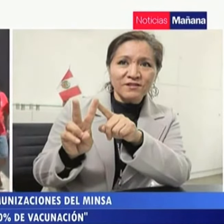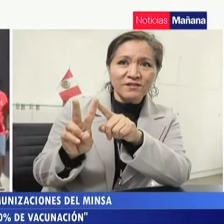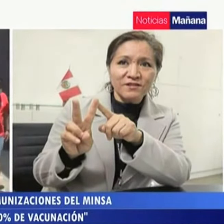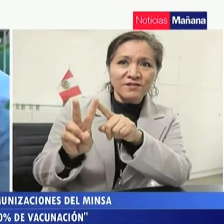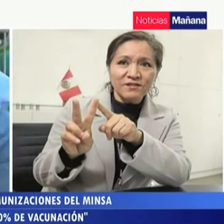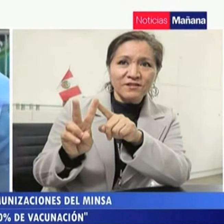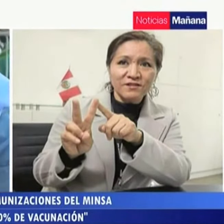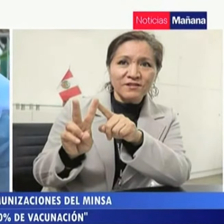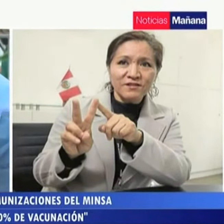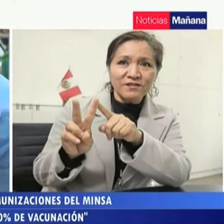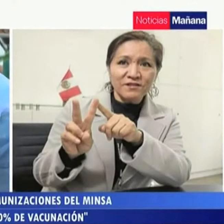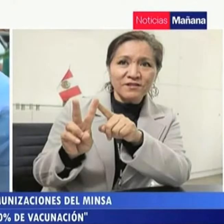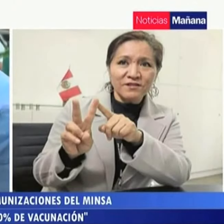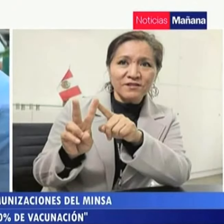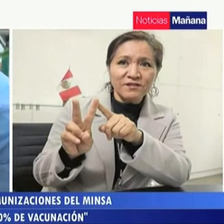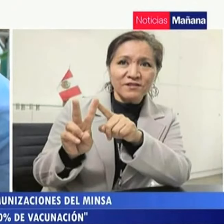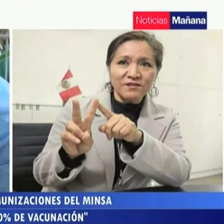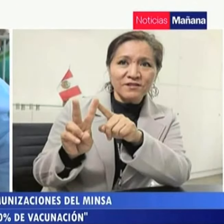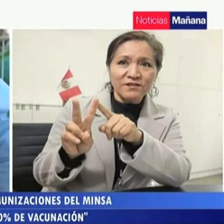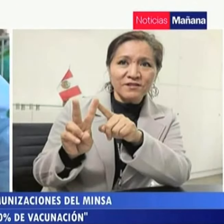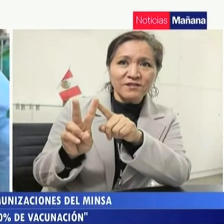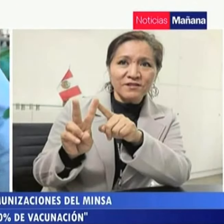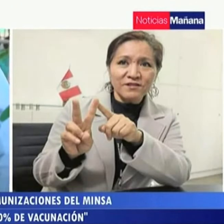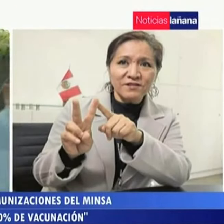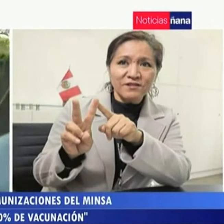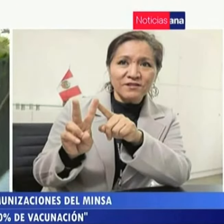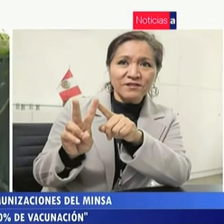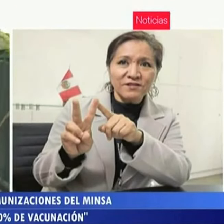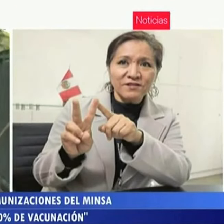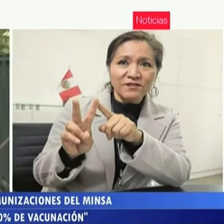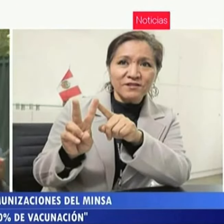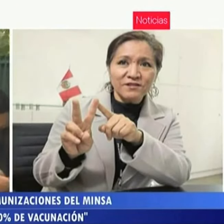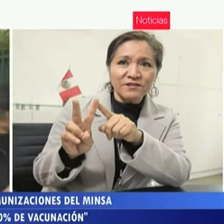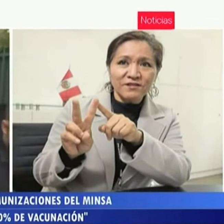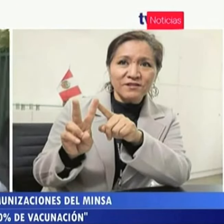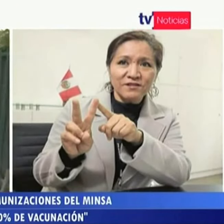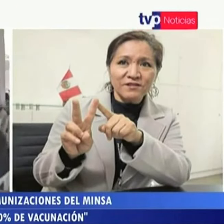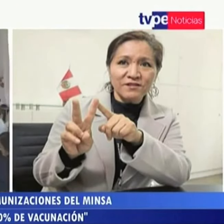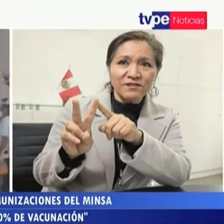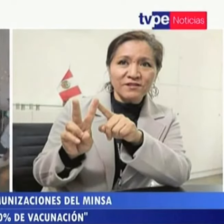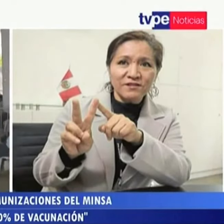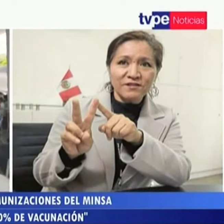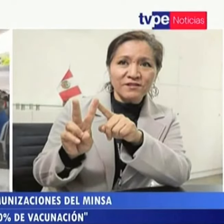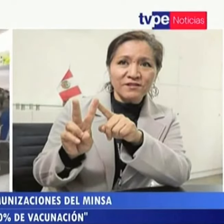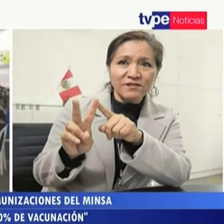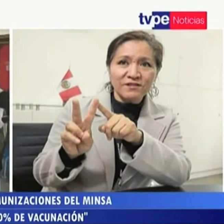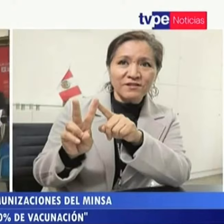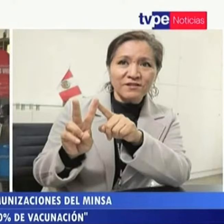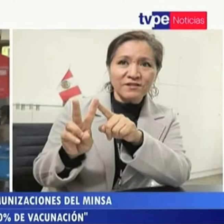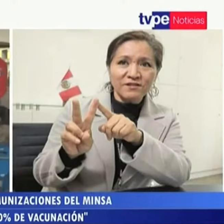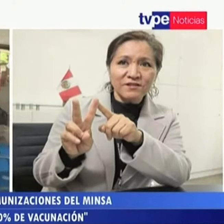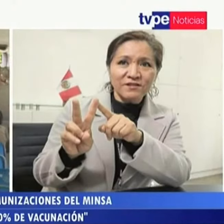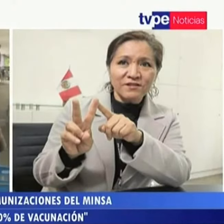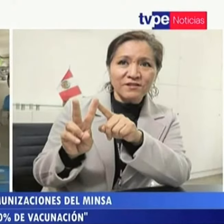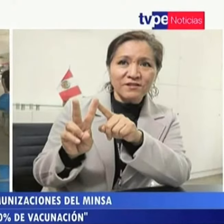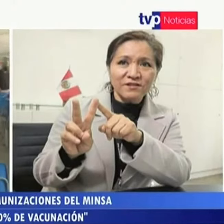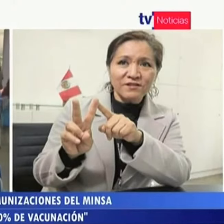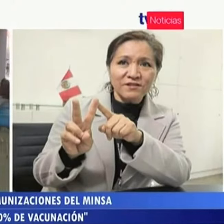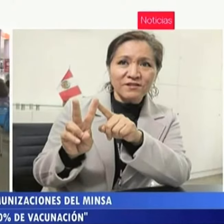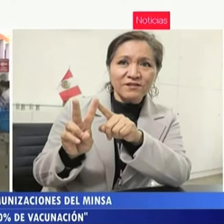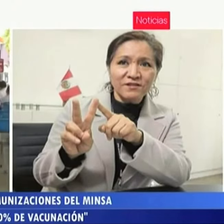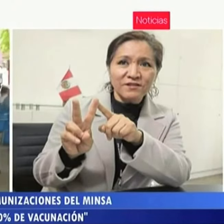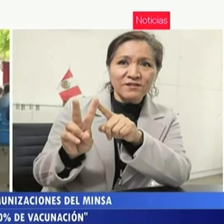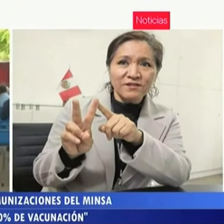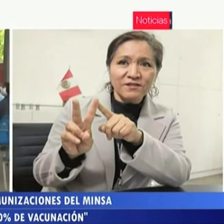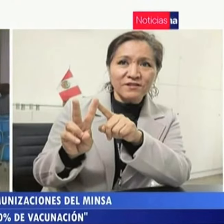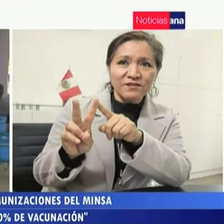conducta muy responsable. En las últimas semanas estamos todas las semanas en promedio vacunando poco más de